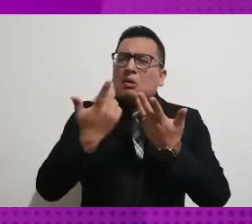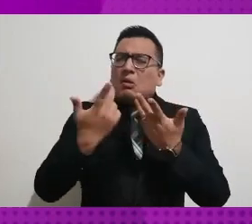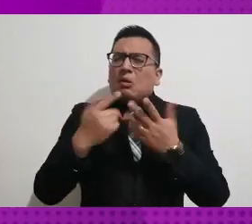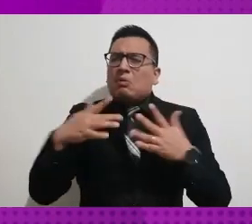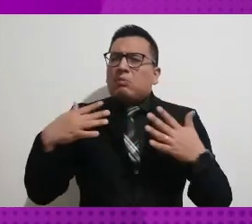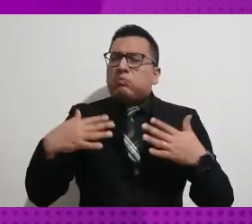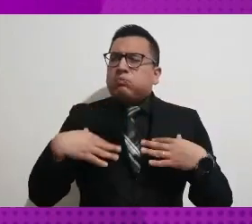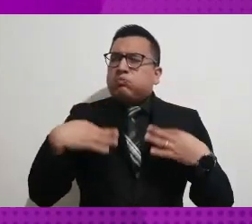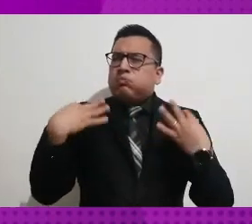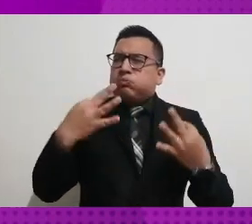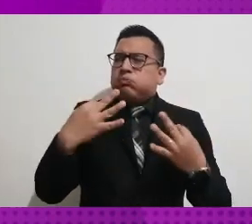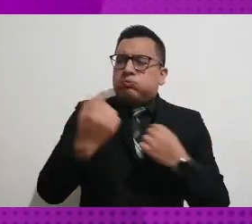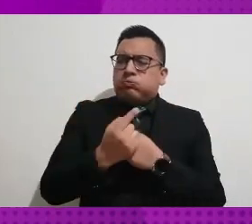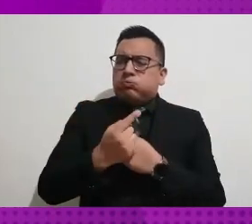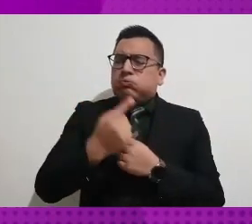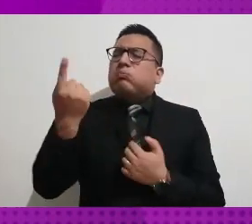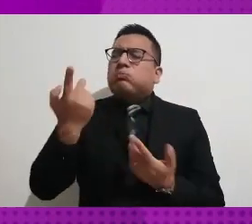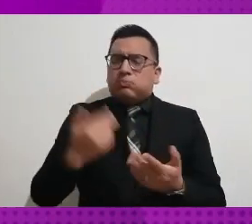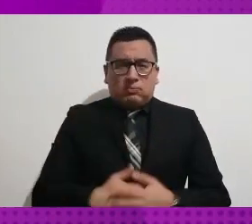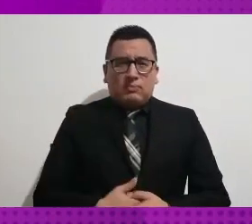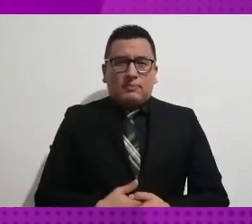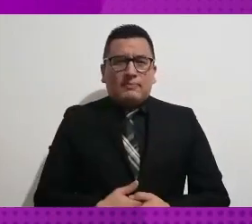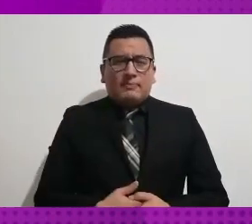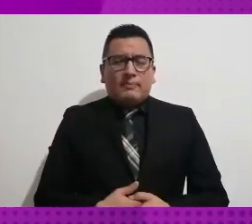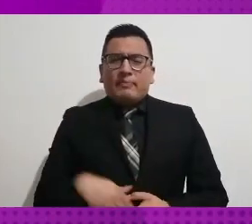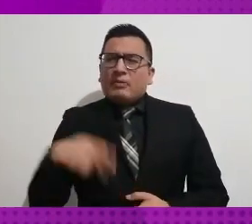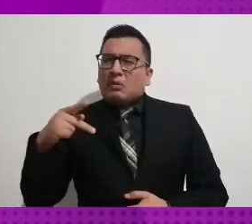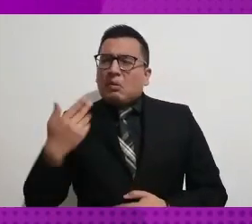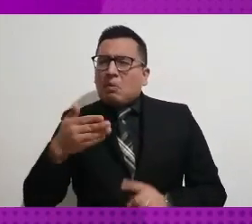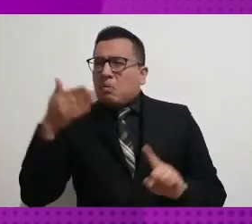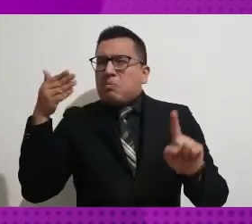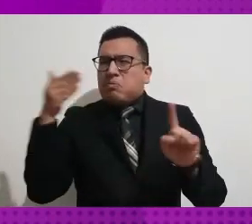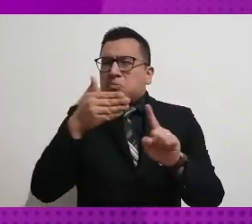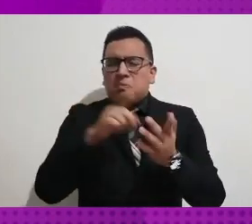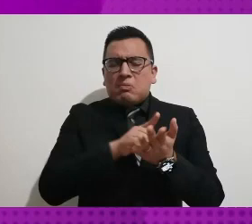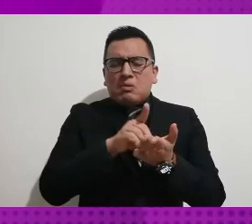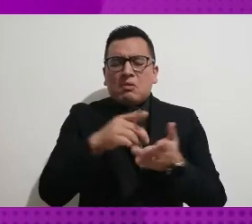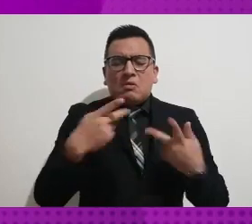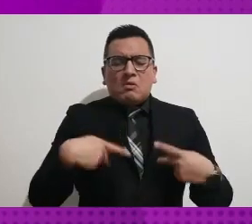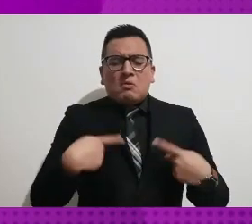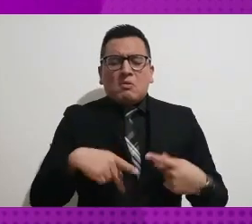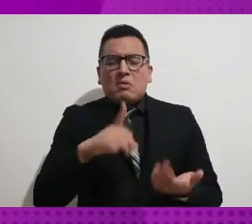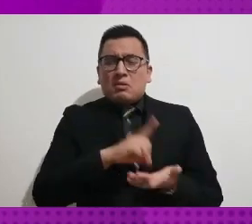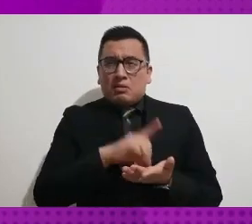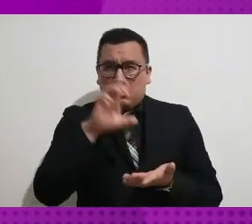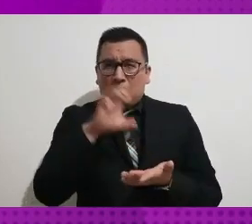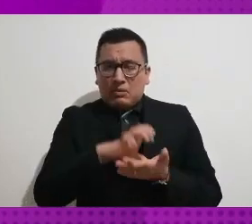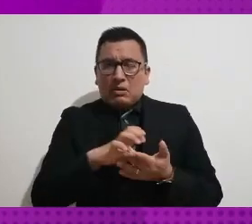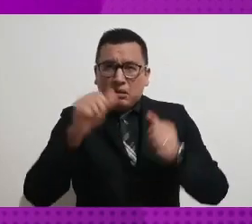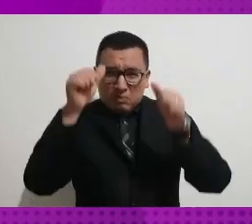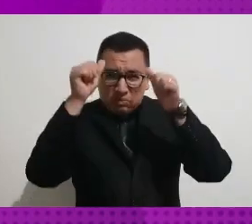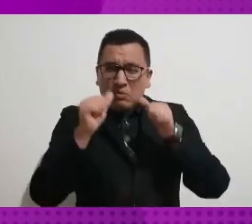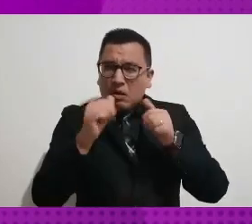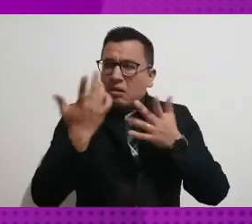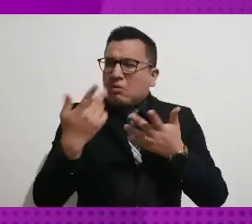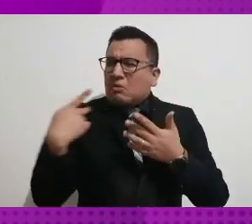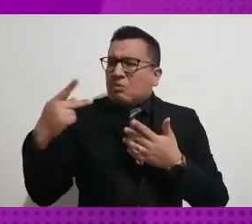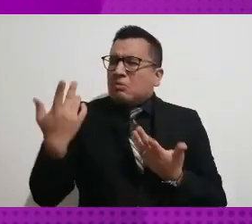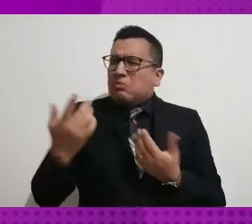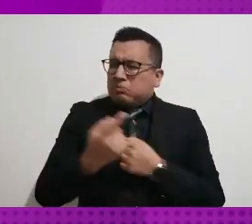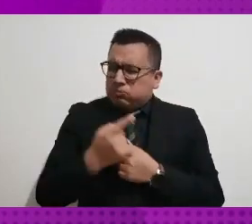civil organizada y por qué decidió, en este caso específicamente, pugnar por los derechos de las personas con discapacidad